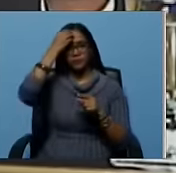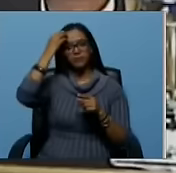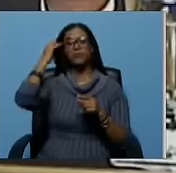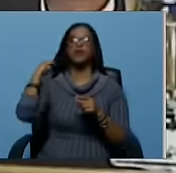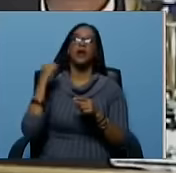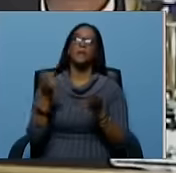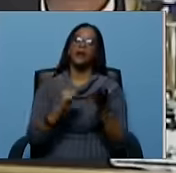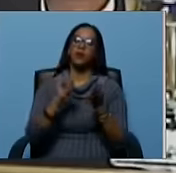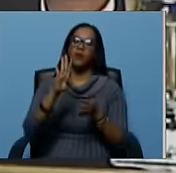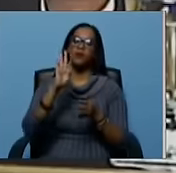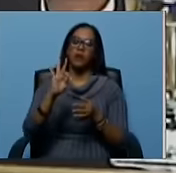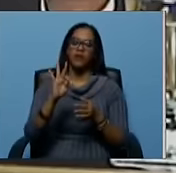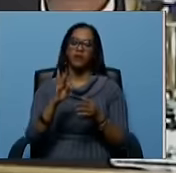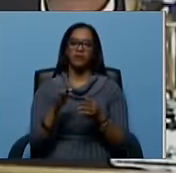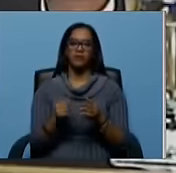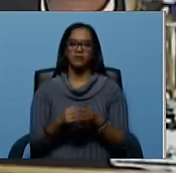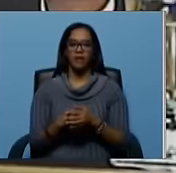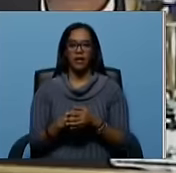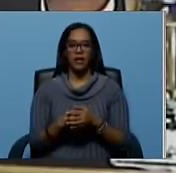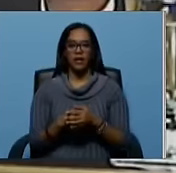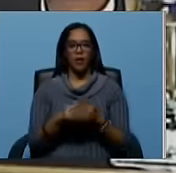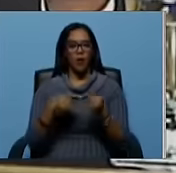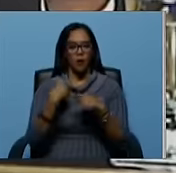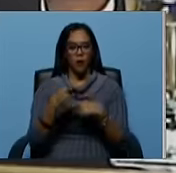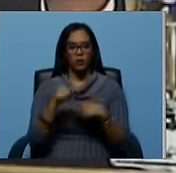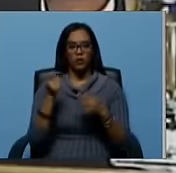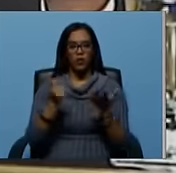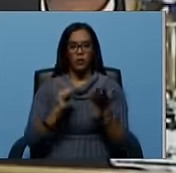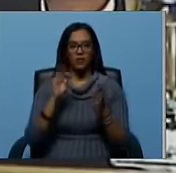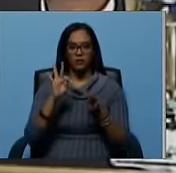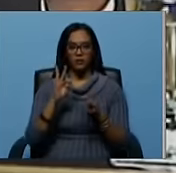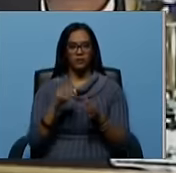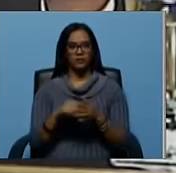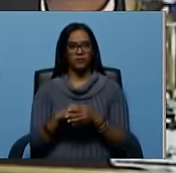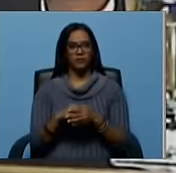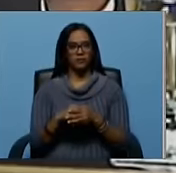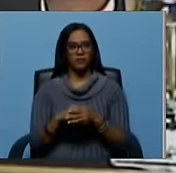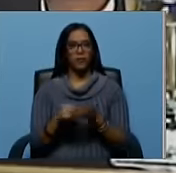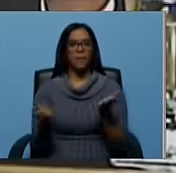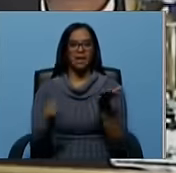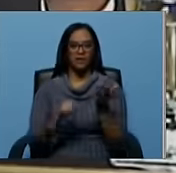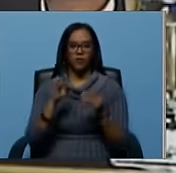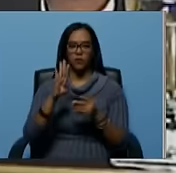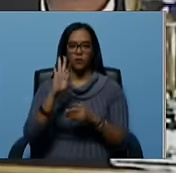en Rumble con el mazo dando, en Dailymotion mazo 4F.